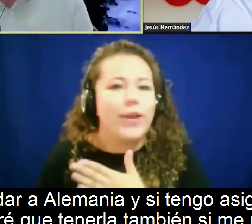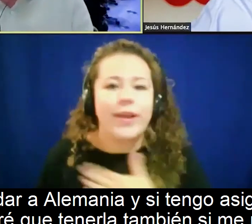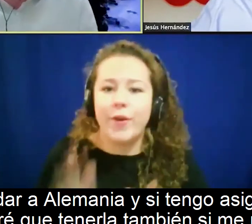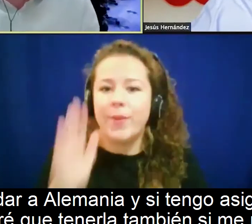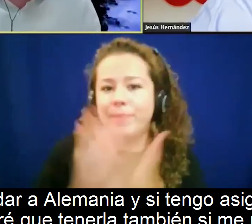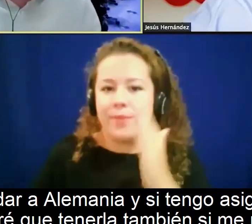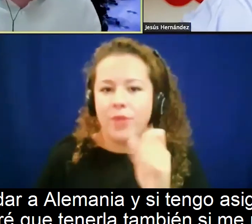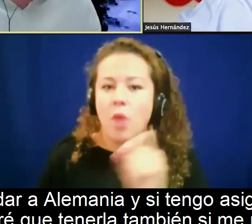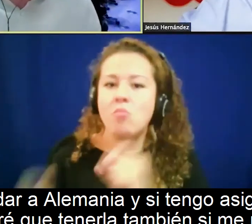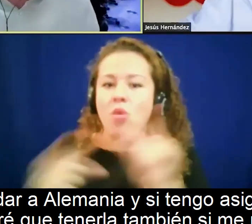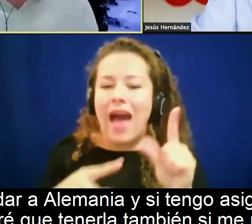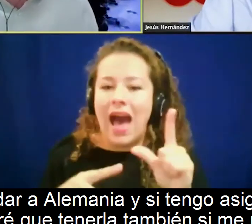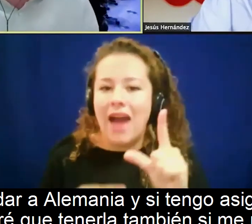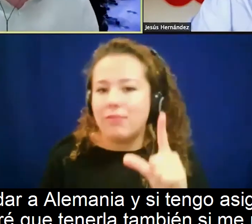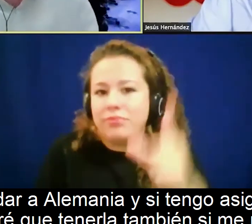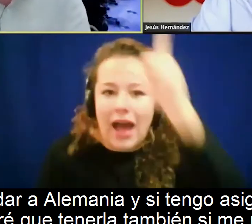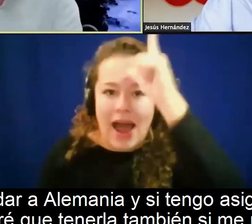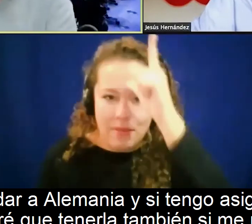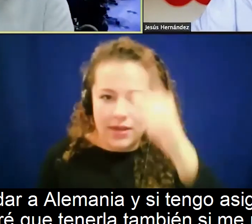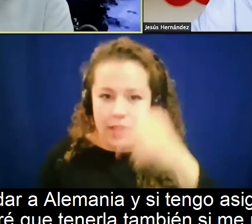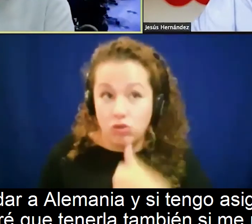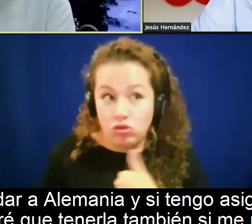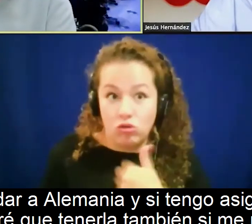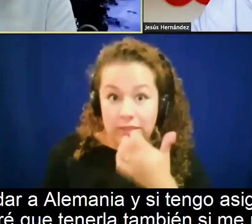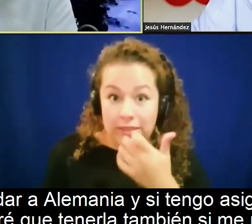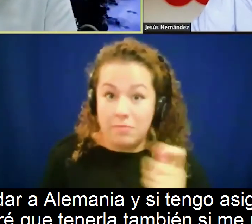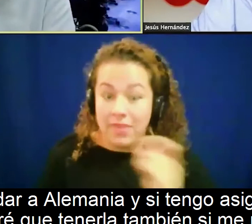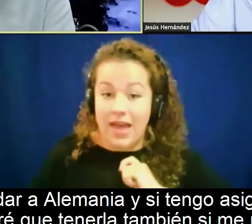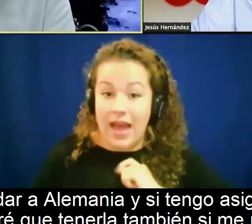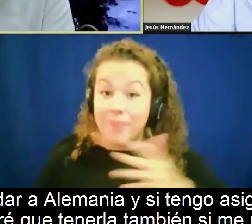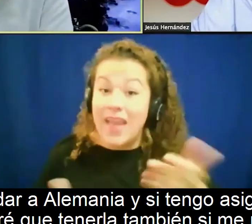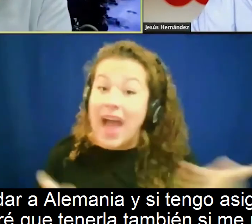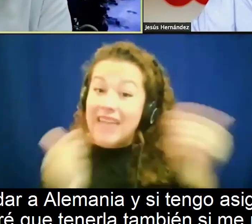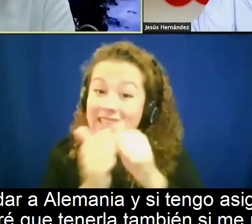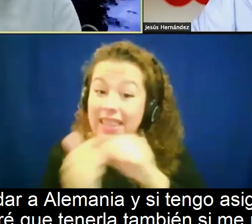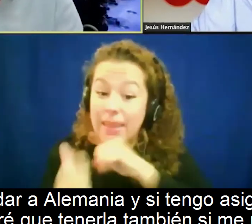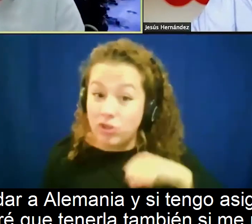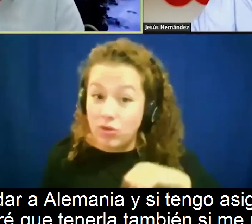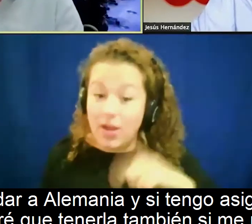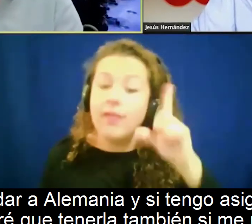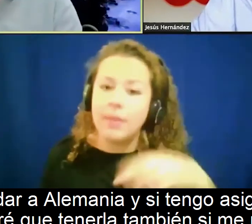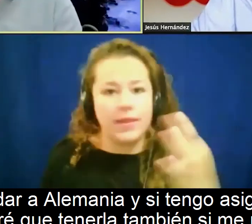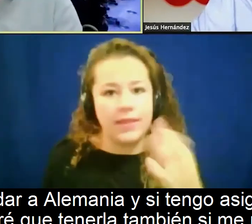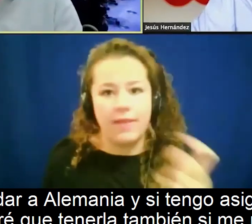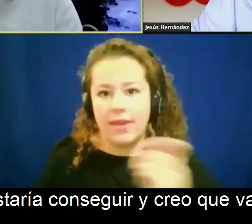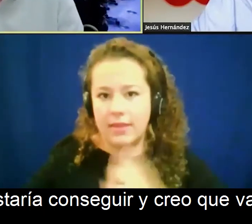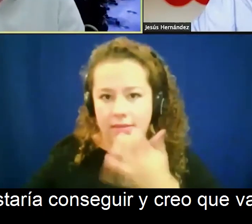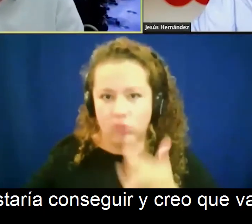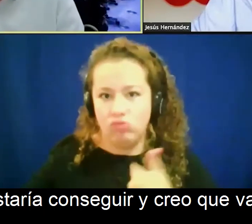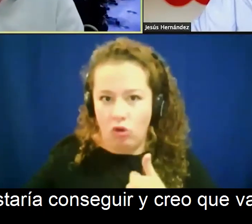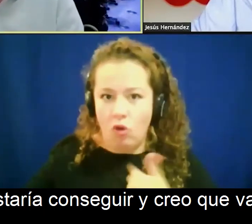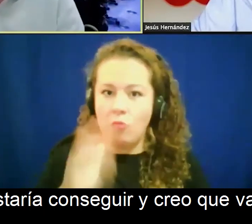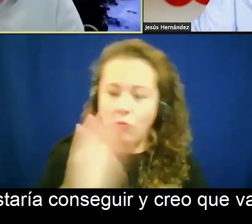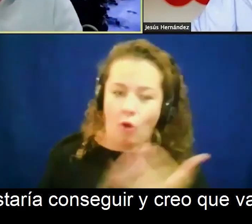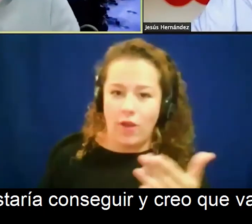tengo asignado una asistencia personal, pues la tendré que tenerla también si me mudo a Alemania. Eso es lo que